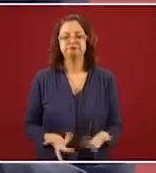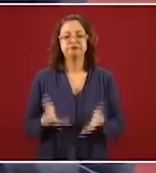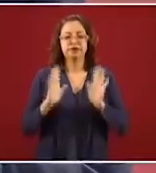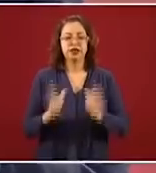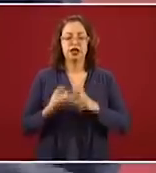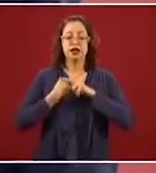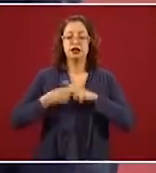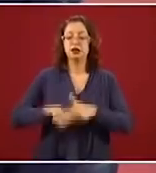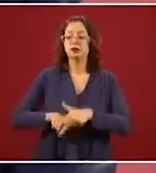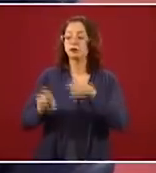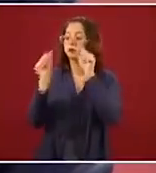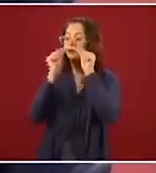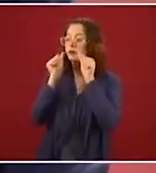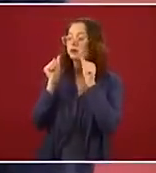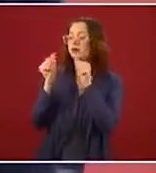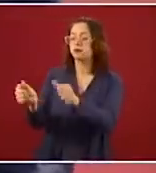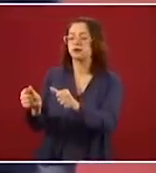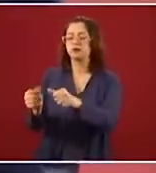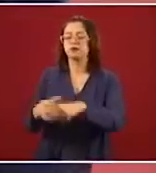atendiendo